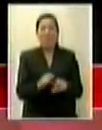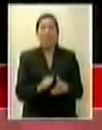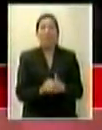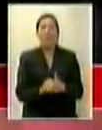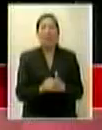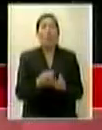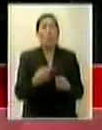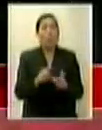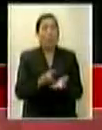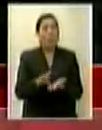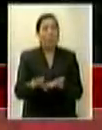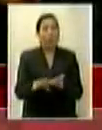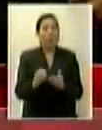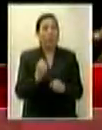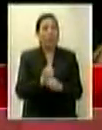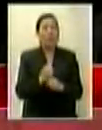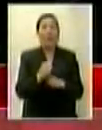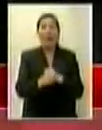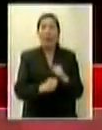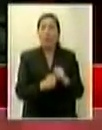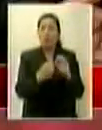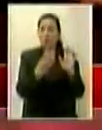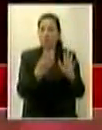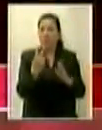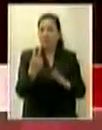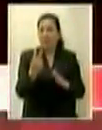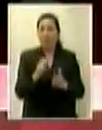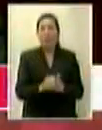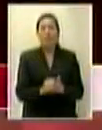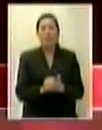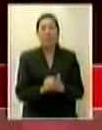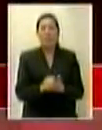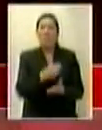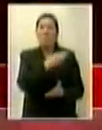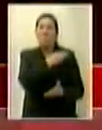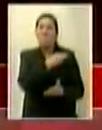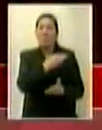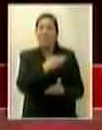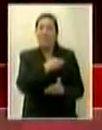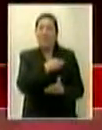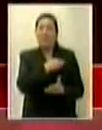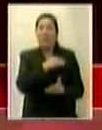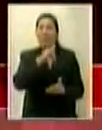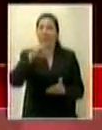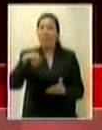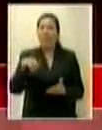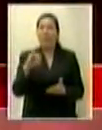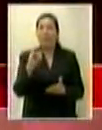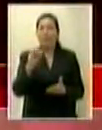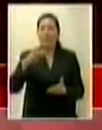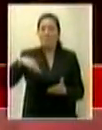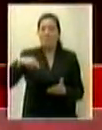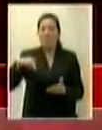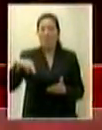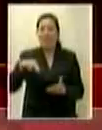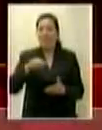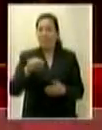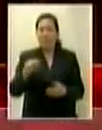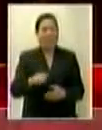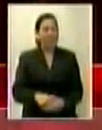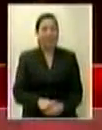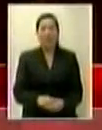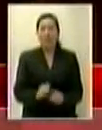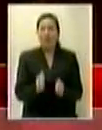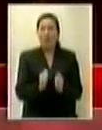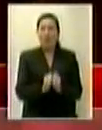del despojo de sus derechos en el año 92, que fue justamente el ministro Jiménez, quien no se está beneficiando